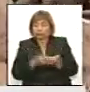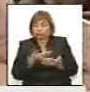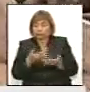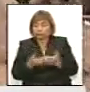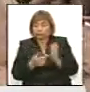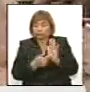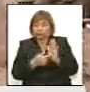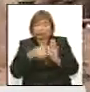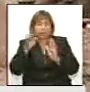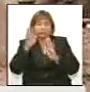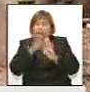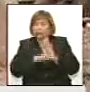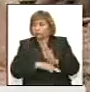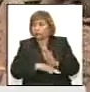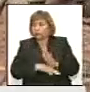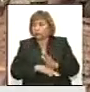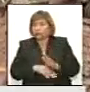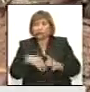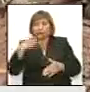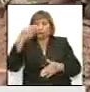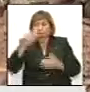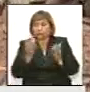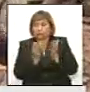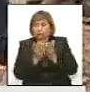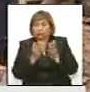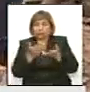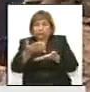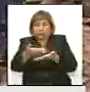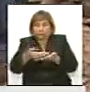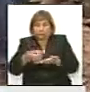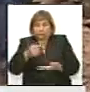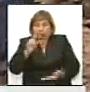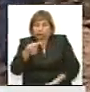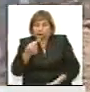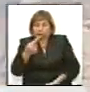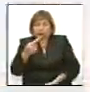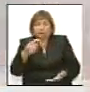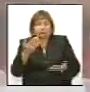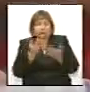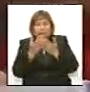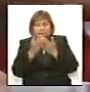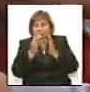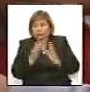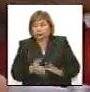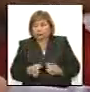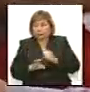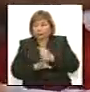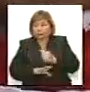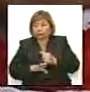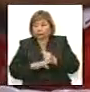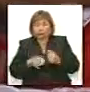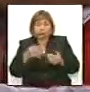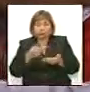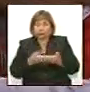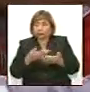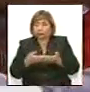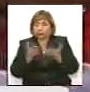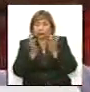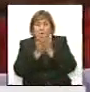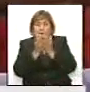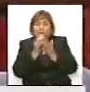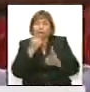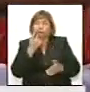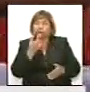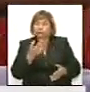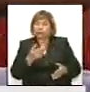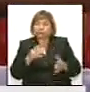la precariedad de los colegios que la próxima semana recibirán a miles de estudiantes. Básicamente el común denominador de los colegios es